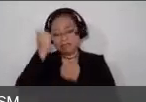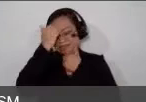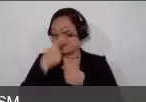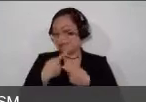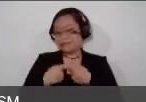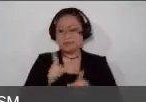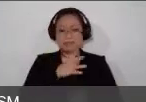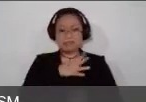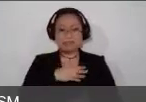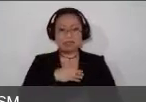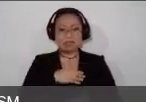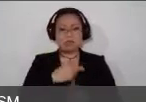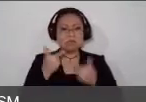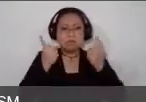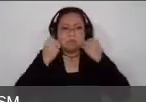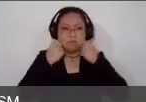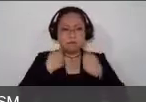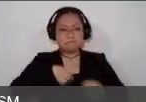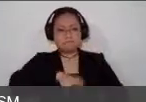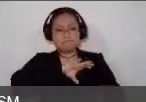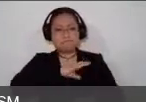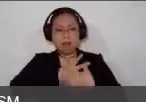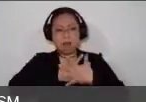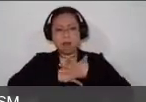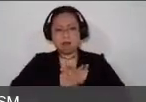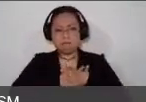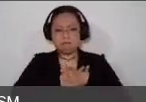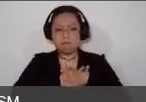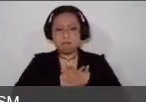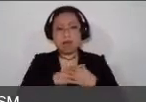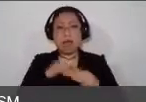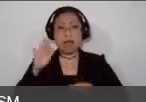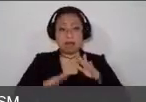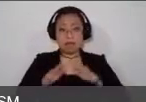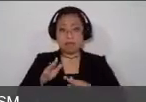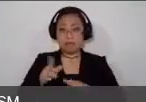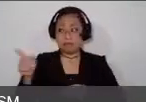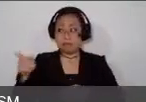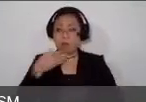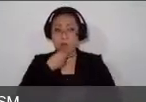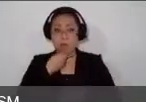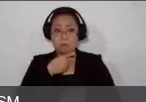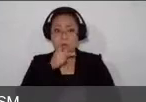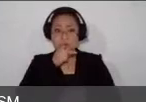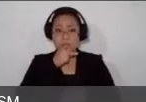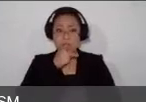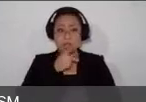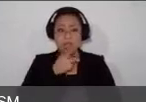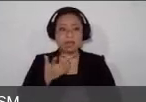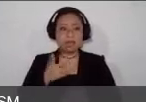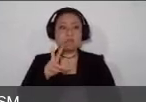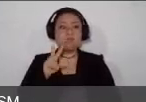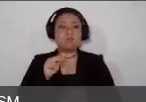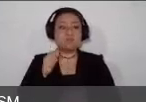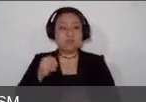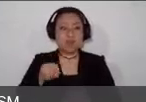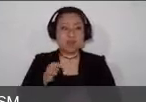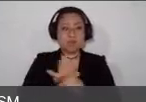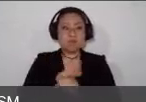lo va a querer a veces el padre le cuesta más porque no tiene no ha salido el